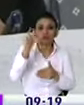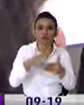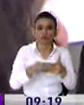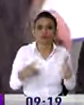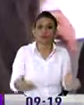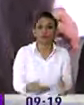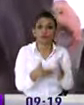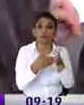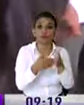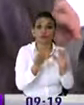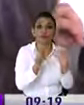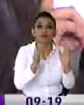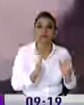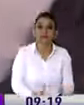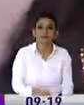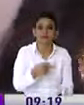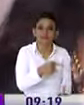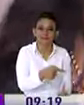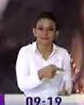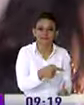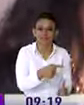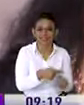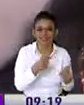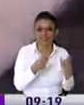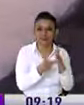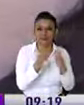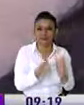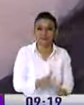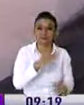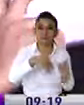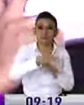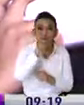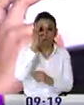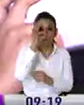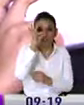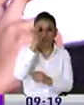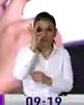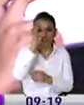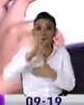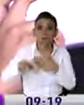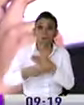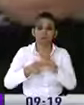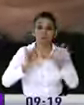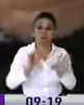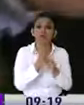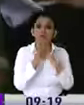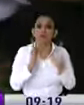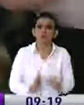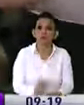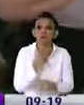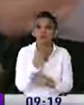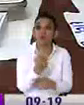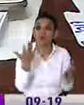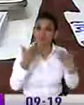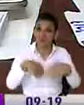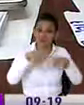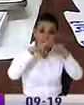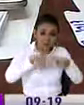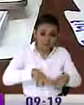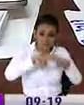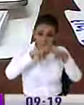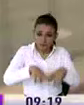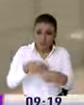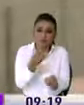en contra de la entonces ministra del Ambiente, Marcela Aguiñaga, y 7 funcionarios más, señala que una vez revisada la